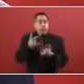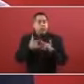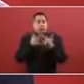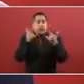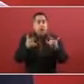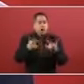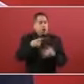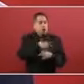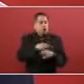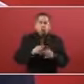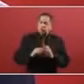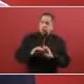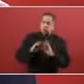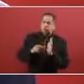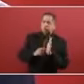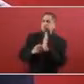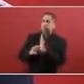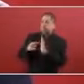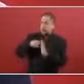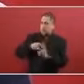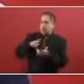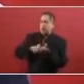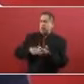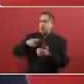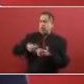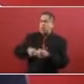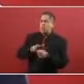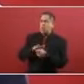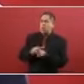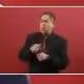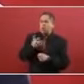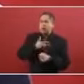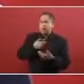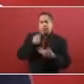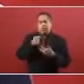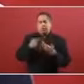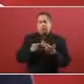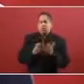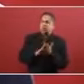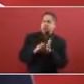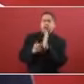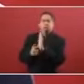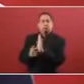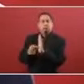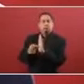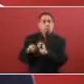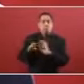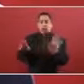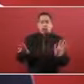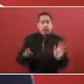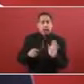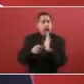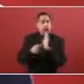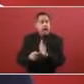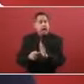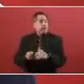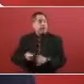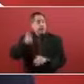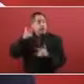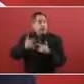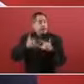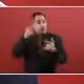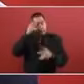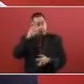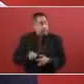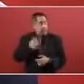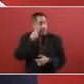dan a conocer sus bienes. Por primera vez en la historia de México se hace